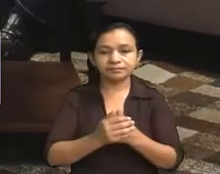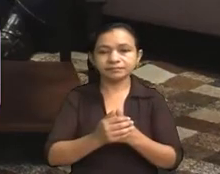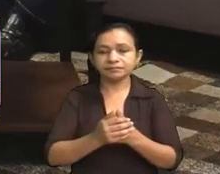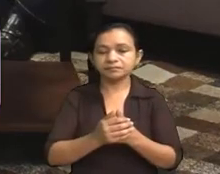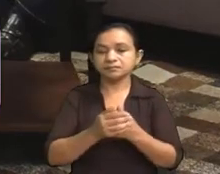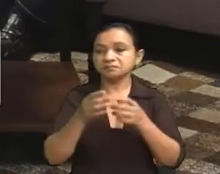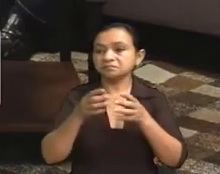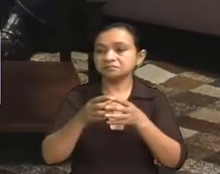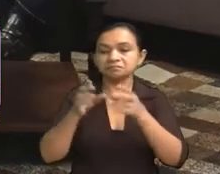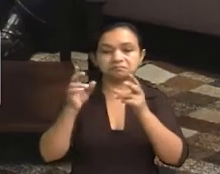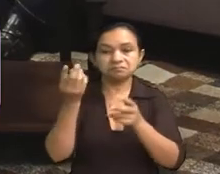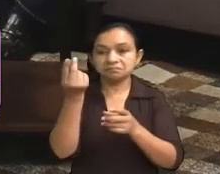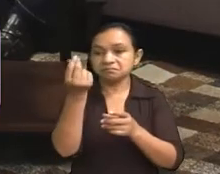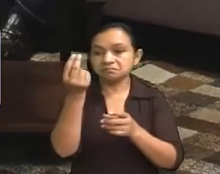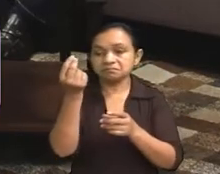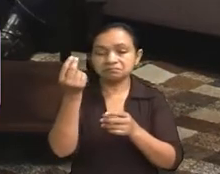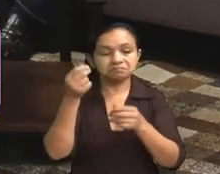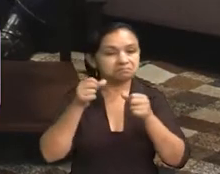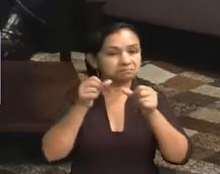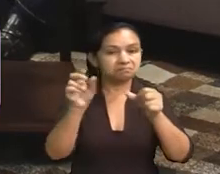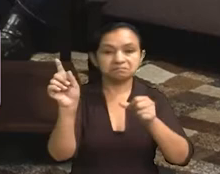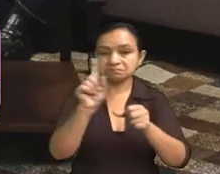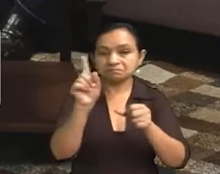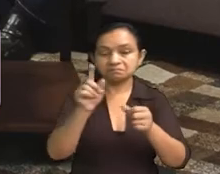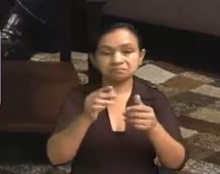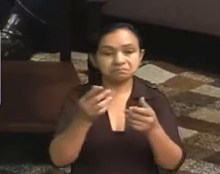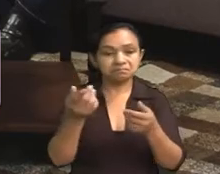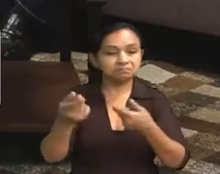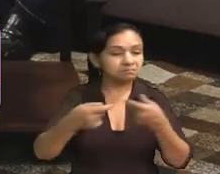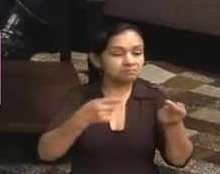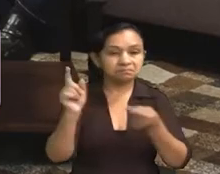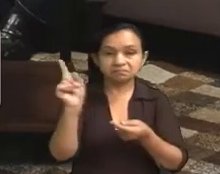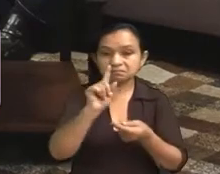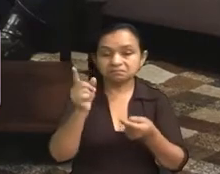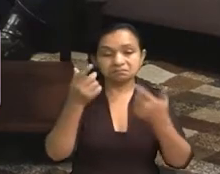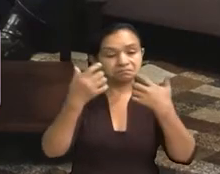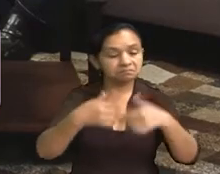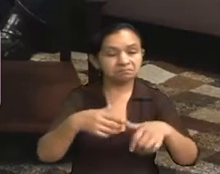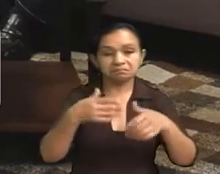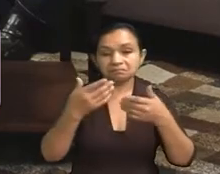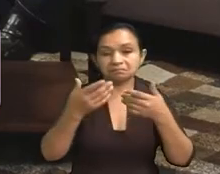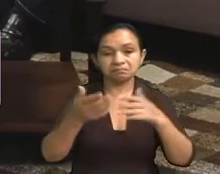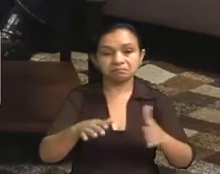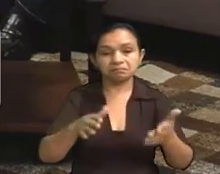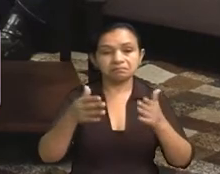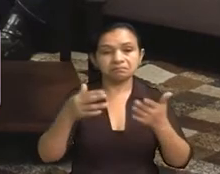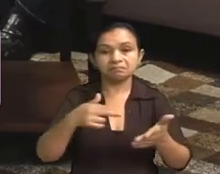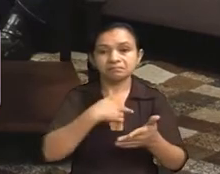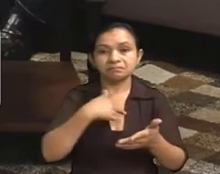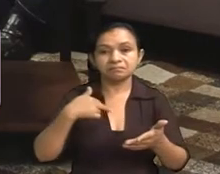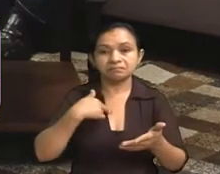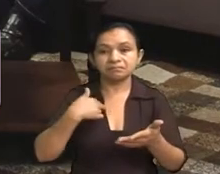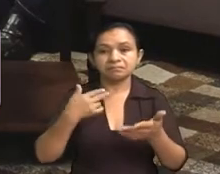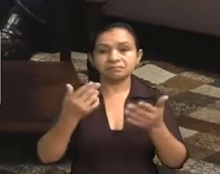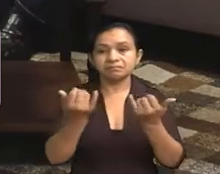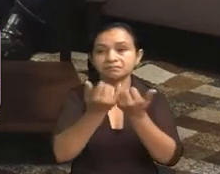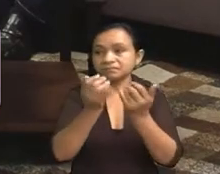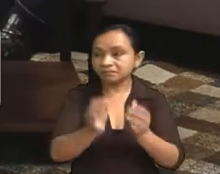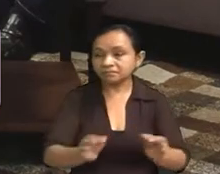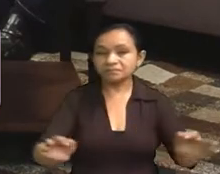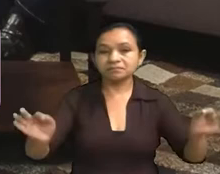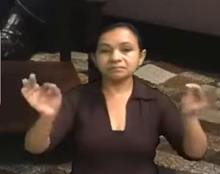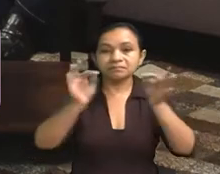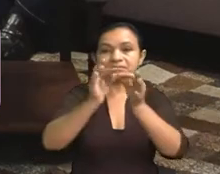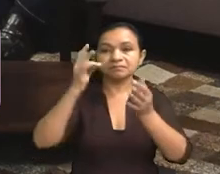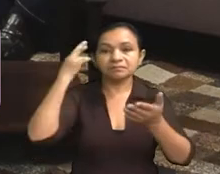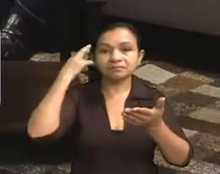no se moviliza la economía, así es. No se moviliza el comercio, la industria, es decir, la energía es vital.